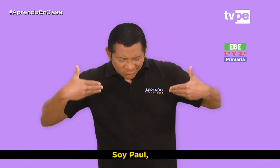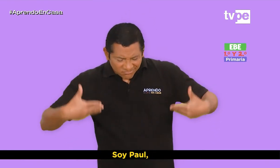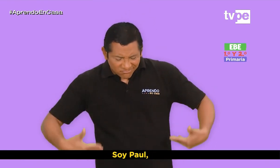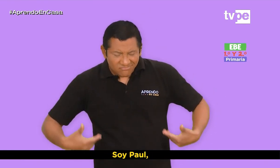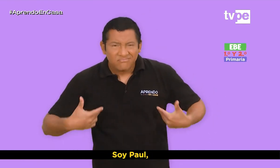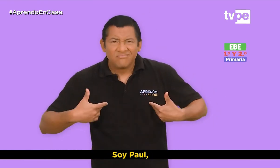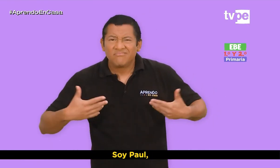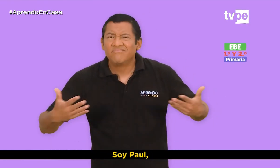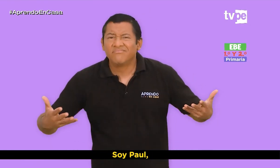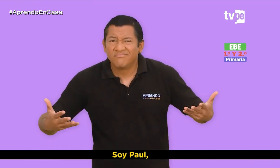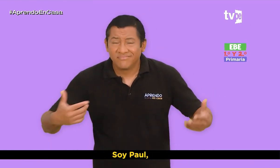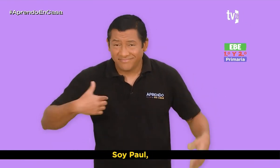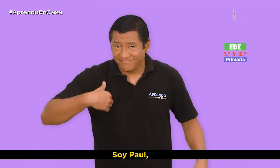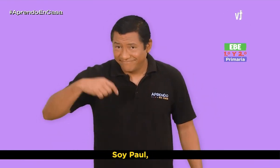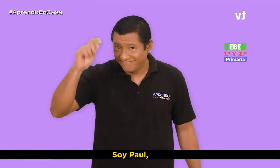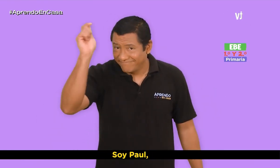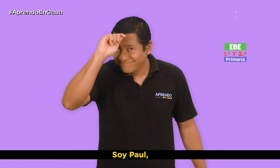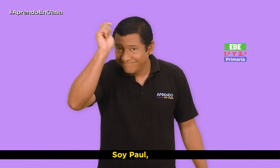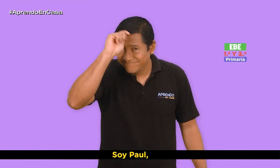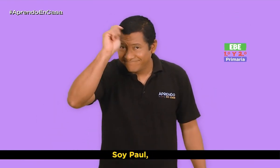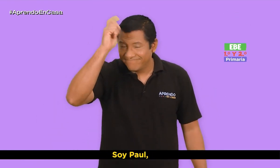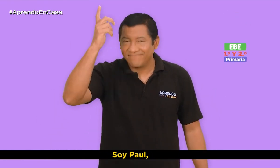¡Soy Paul!